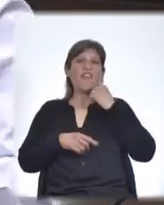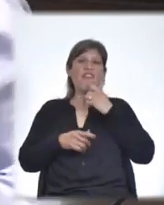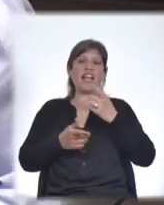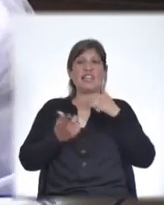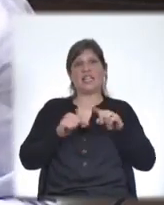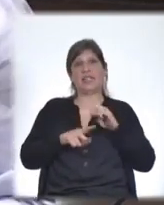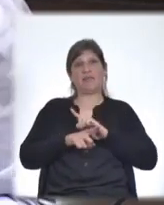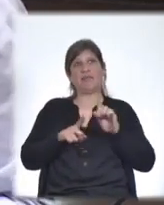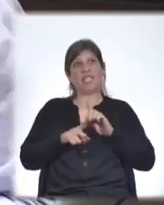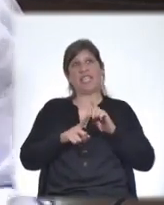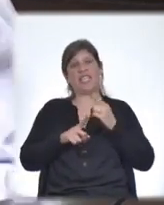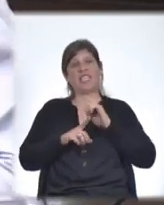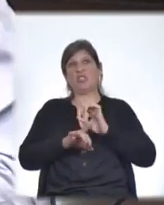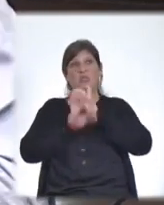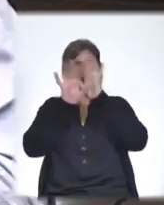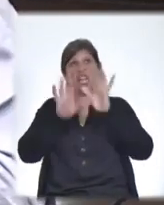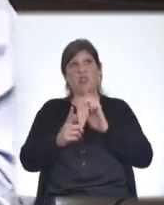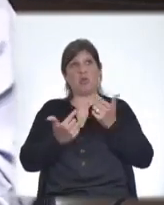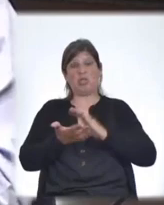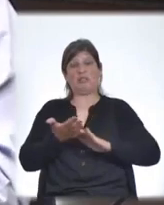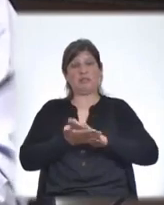encierra una opacidad terrible.